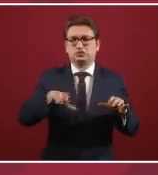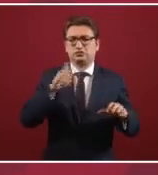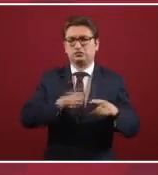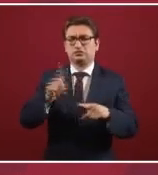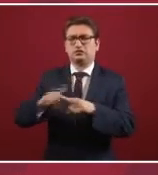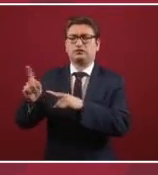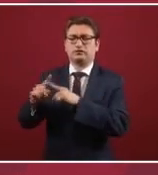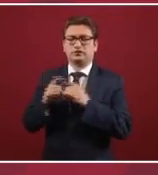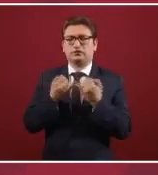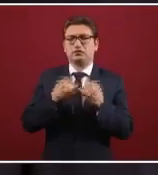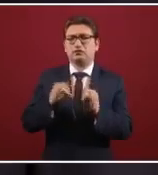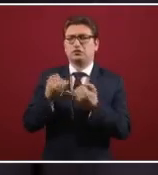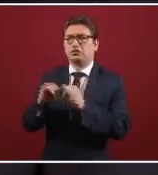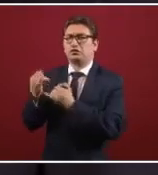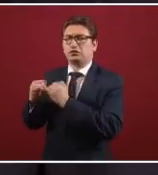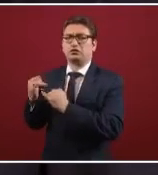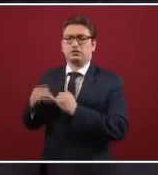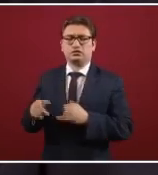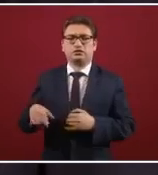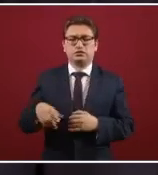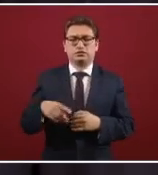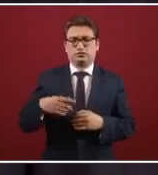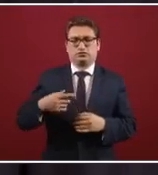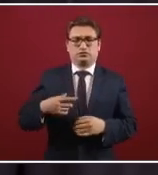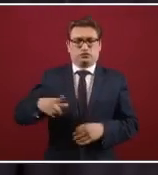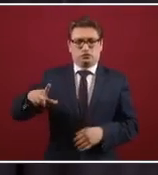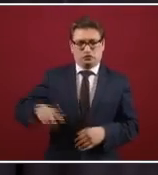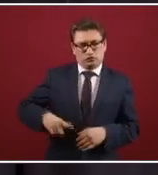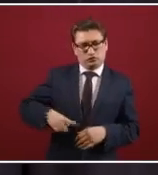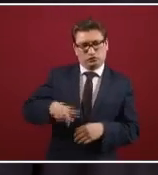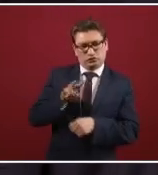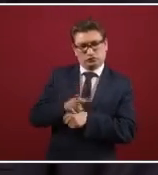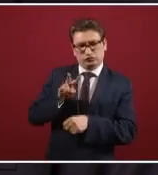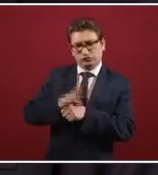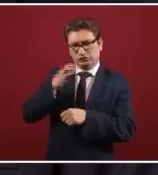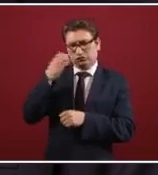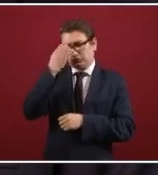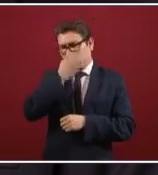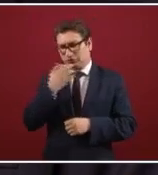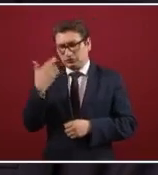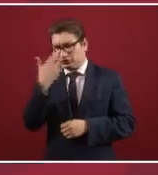pues los órganos de regulación del estado mexicano